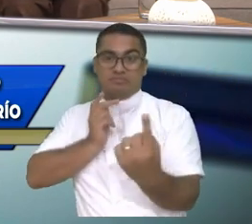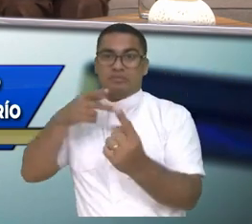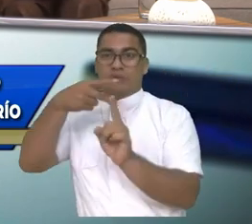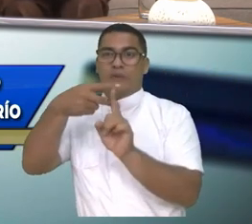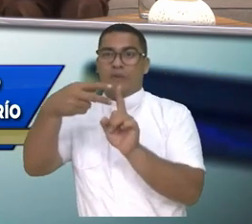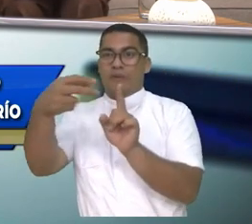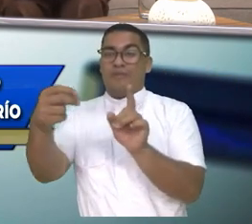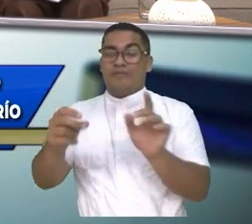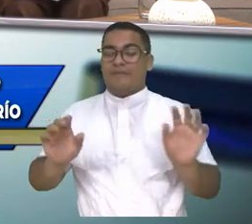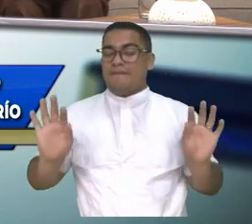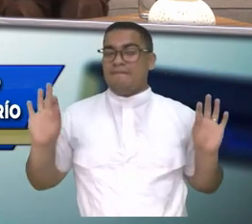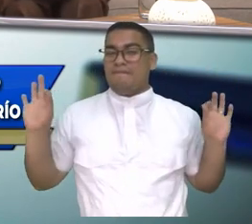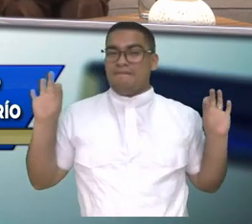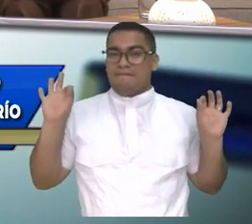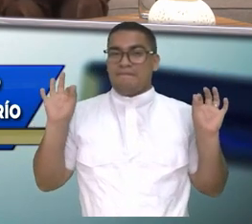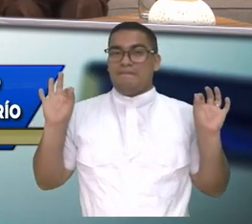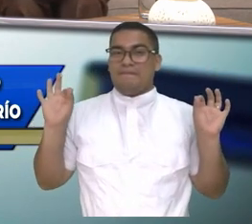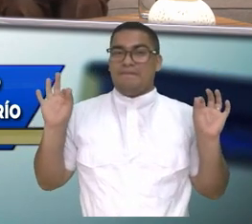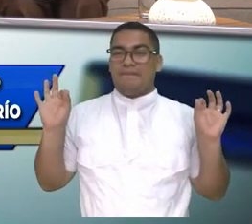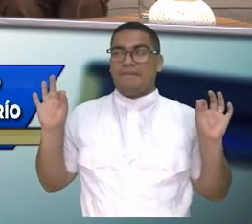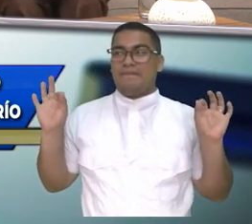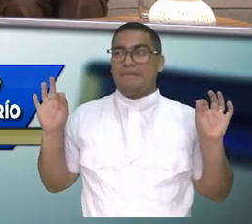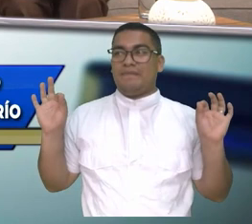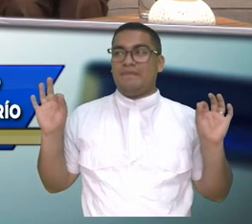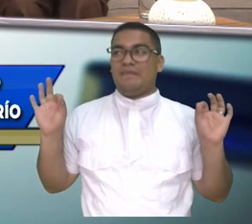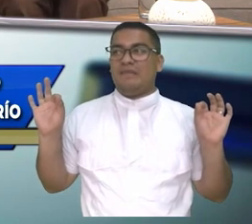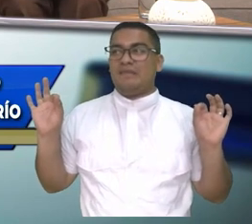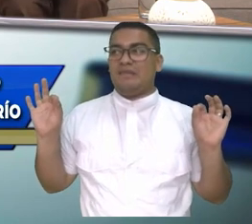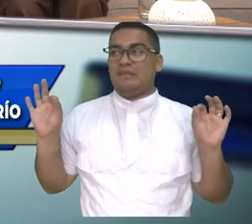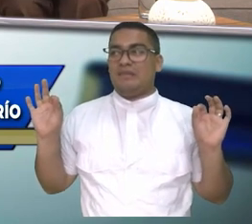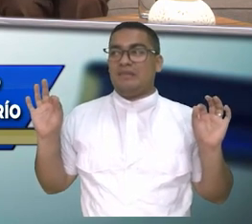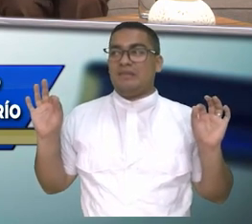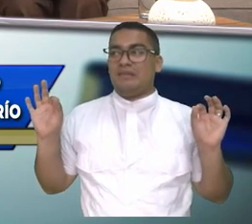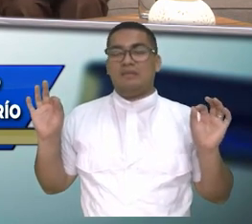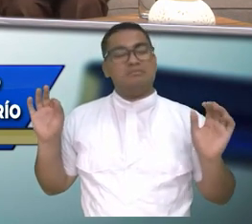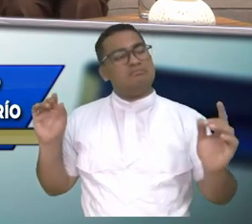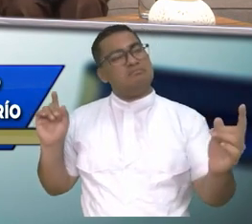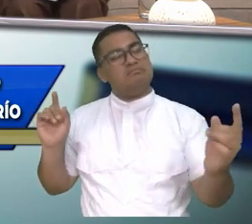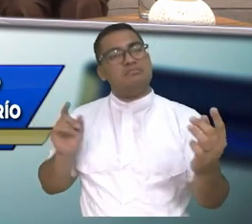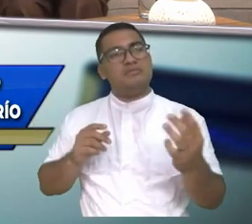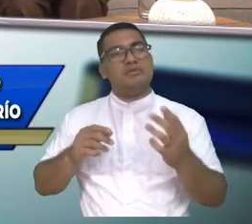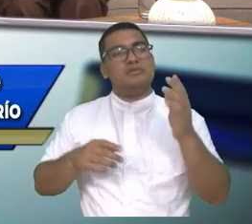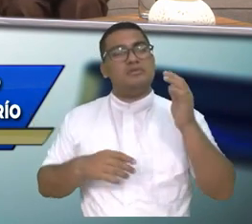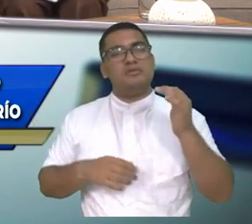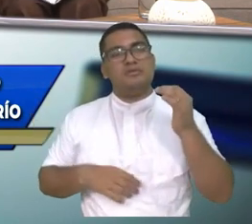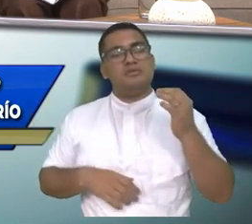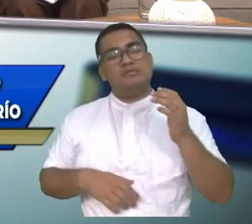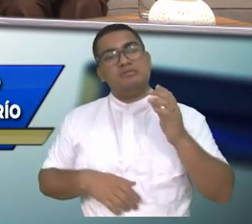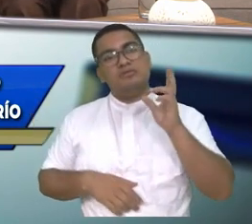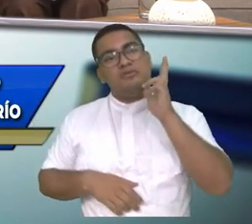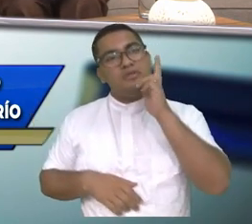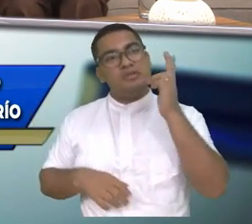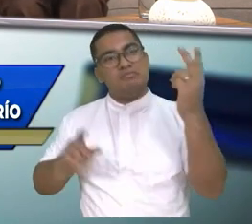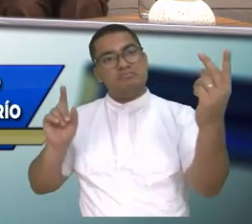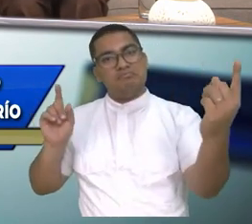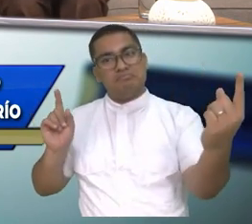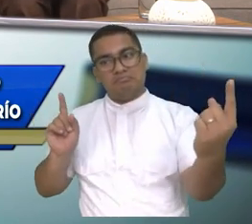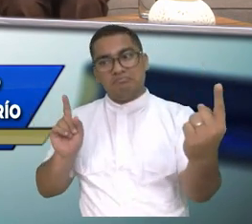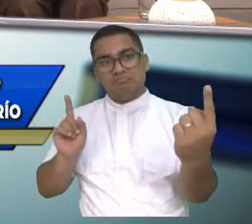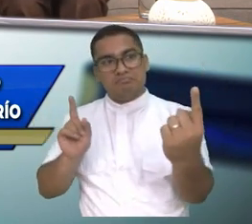maravilloso. Y cuando se ve uno con el otro, el que lo estaba